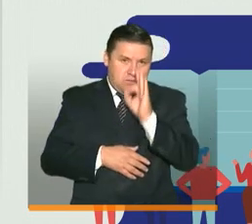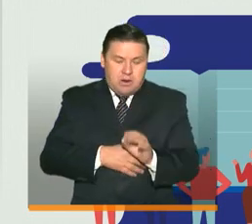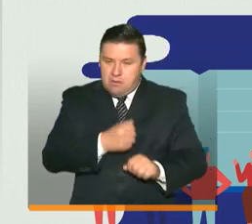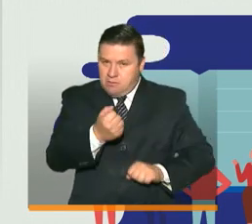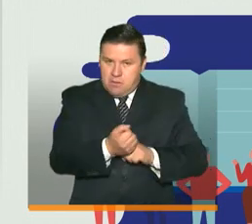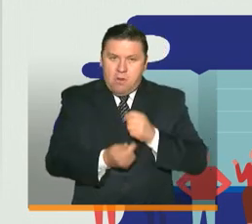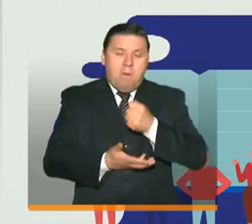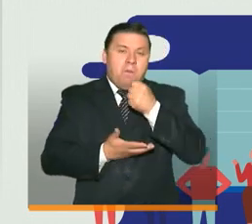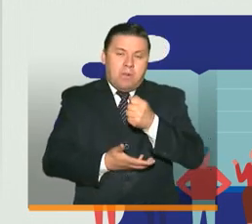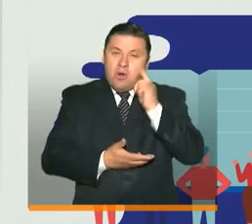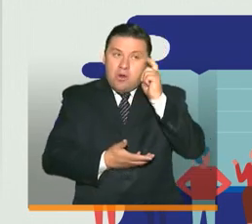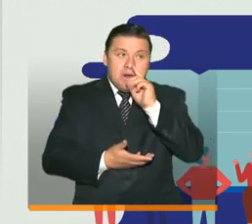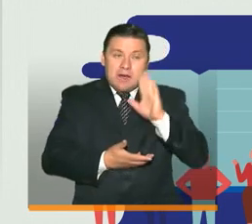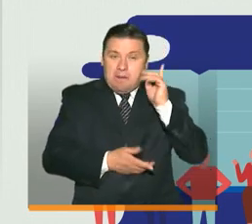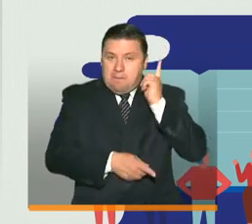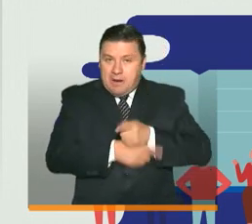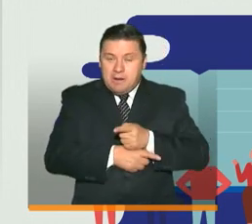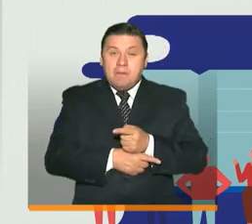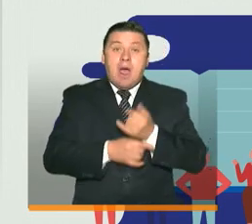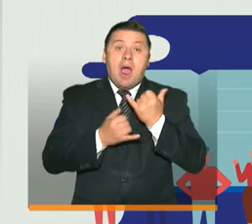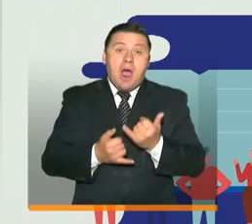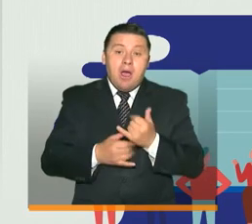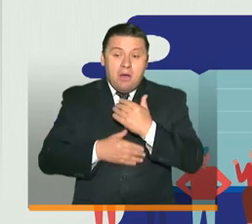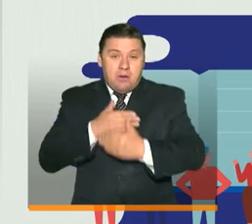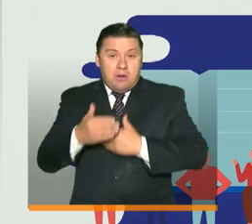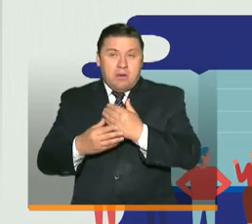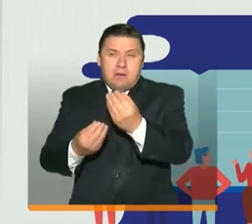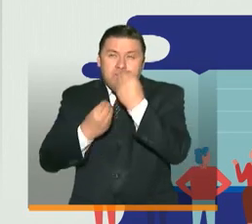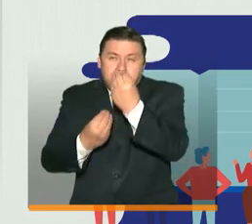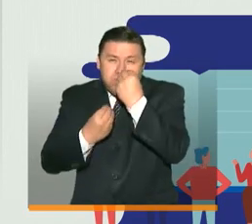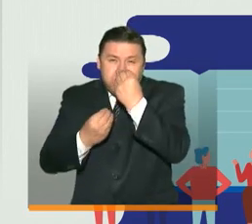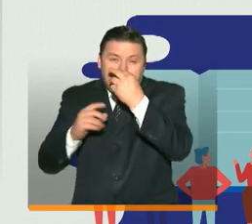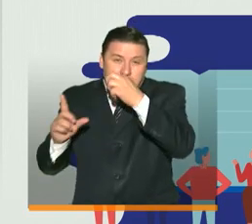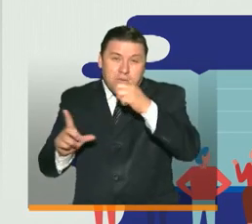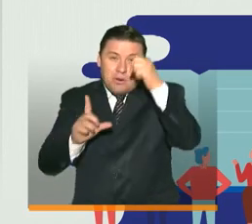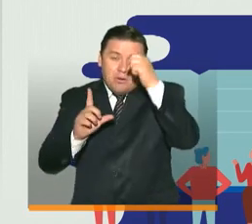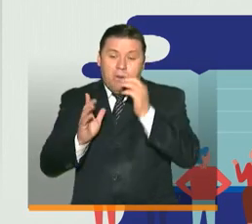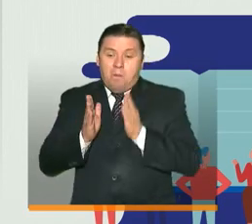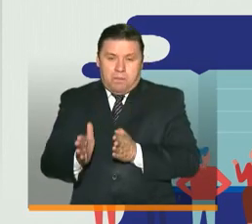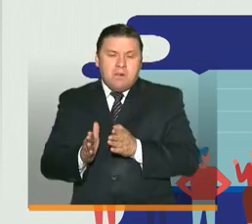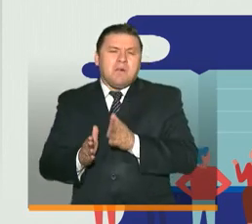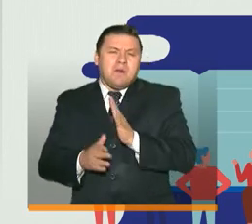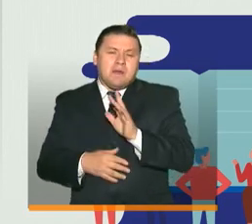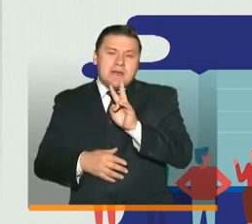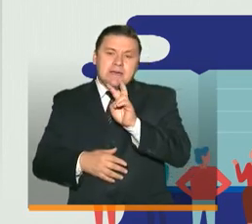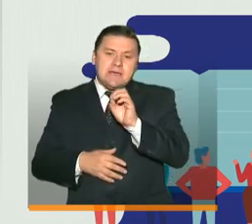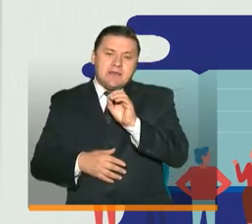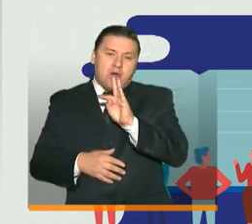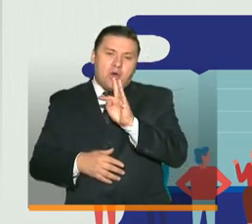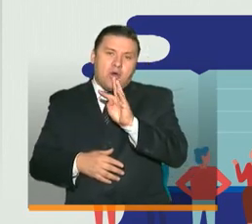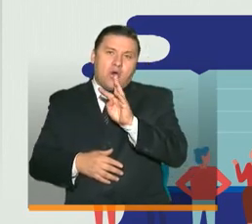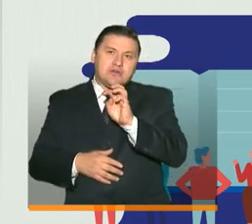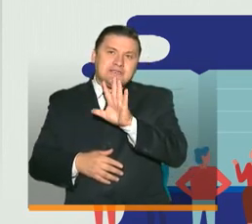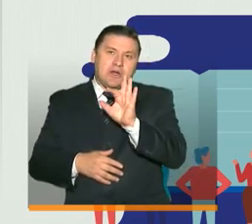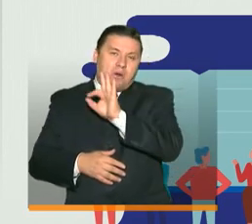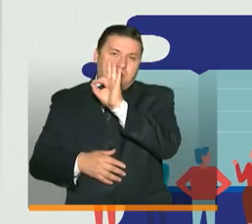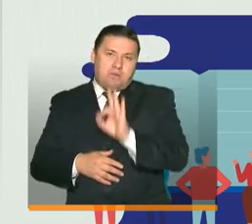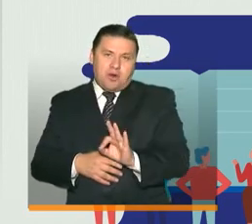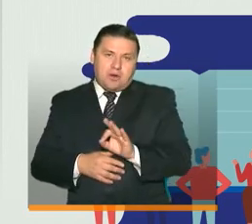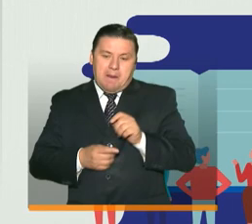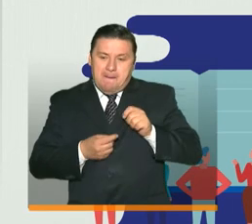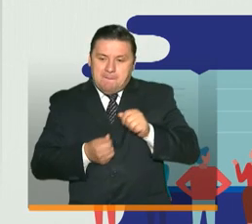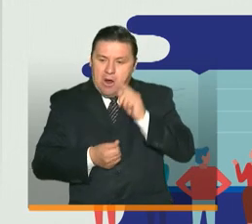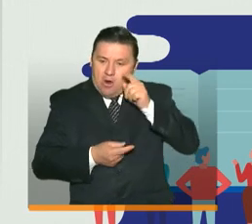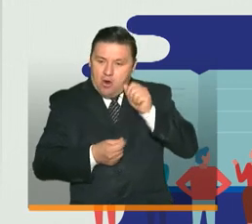100% de recursos del Gobierno Nacional. Y para todo el proceso de formación posgradual estará entre el 70 y el 85% de cofinanciación